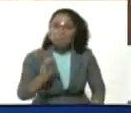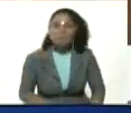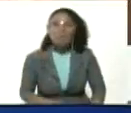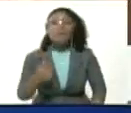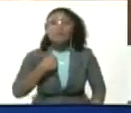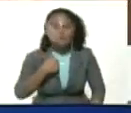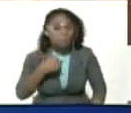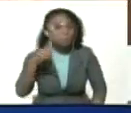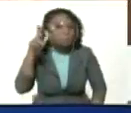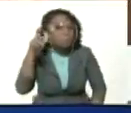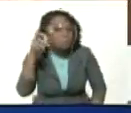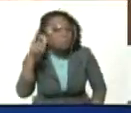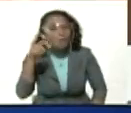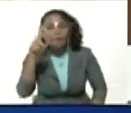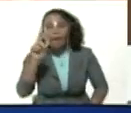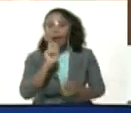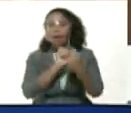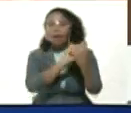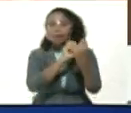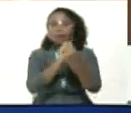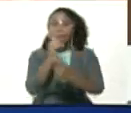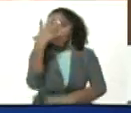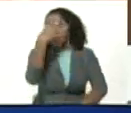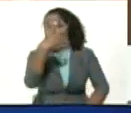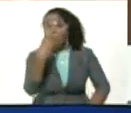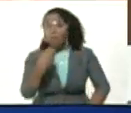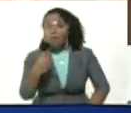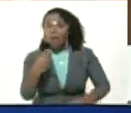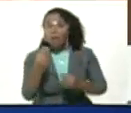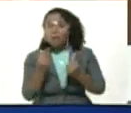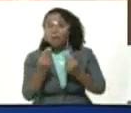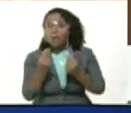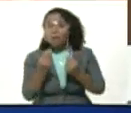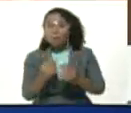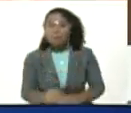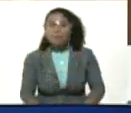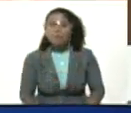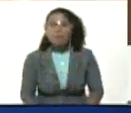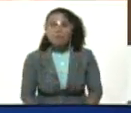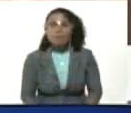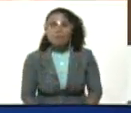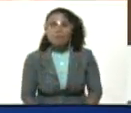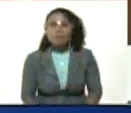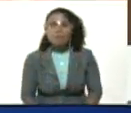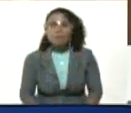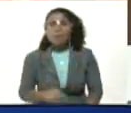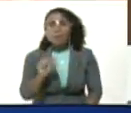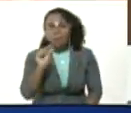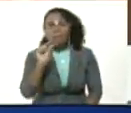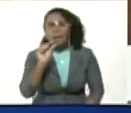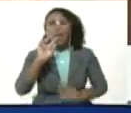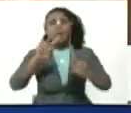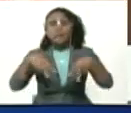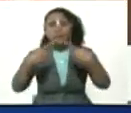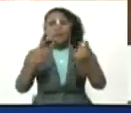estuve escuchando en estos días una entrevista a un joven economista, un poco neoliberal él,